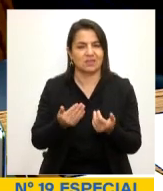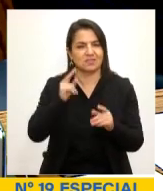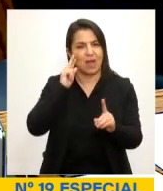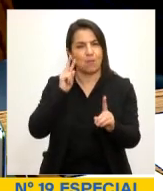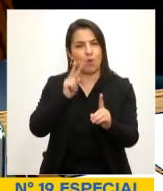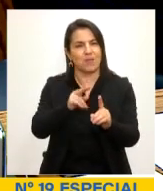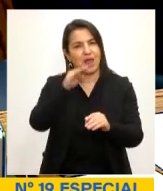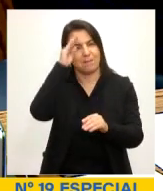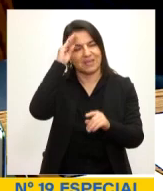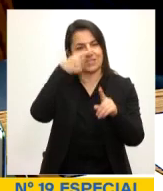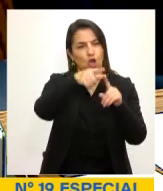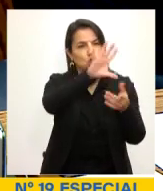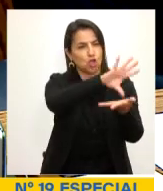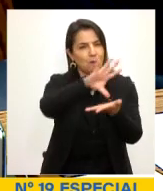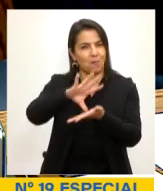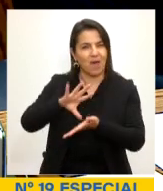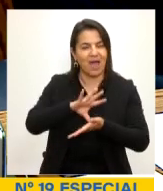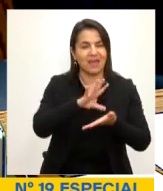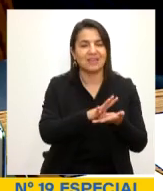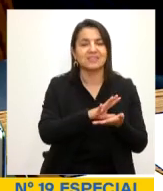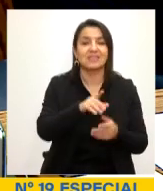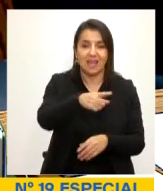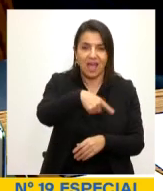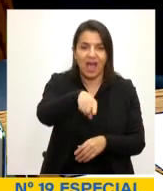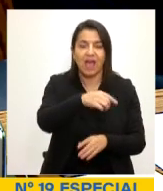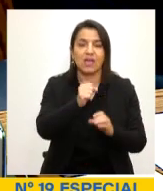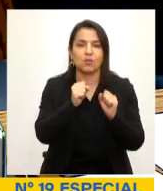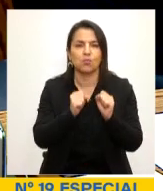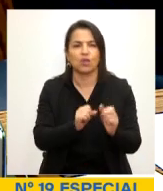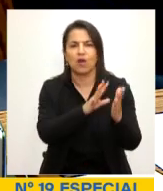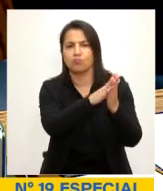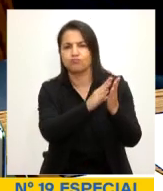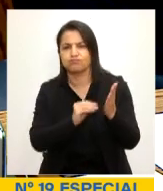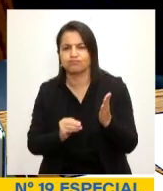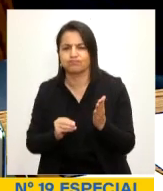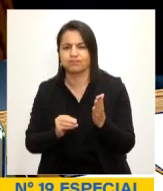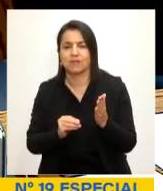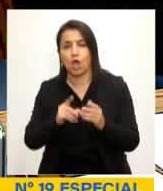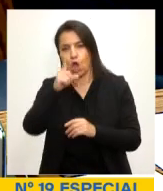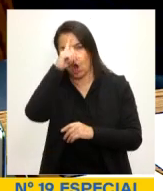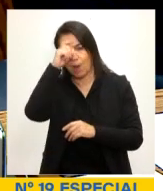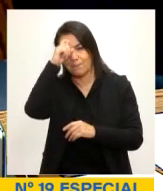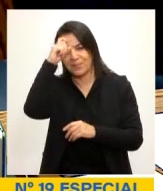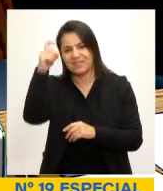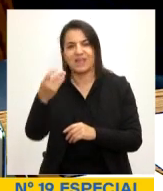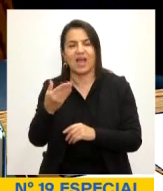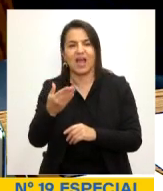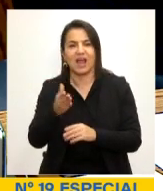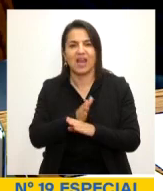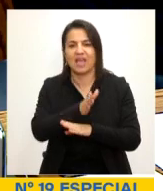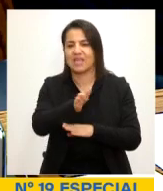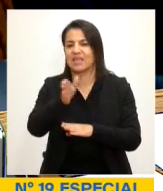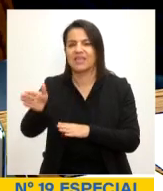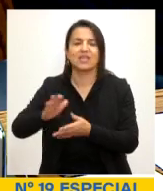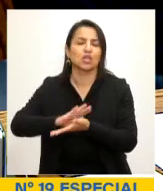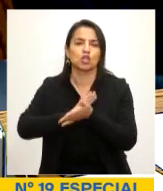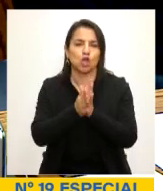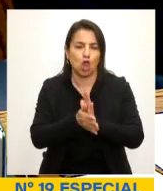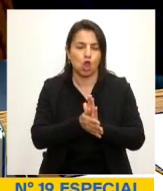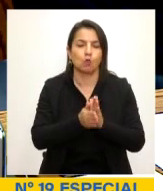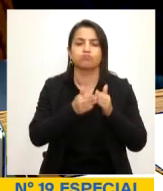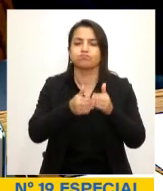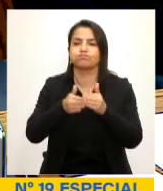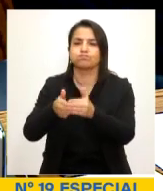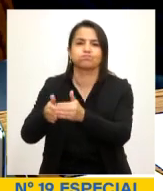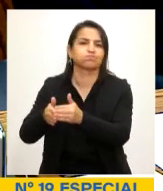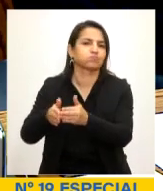experiencias de otros países en donde incluso podríamos adoptar buques hospitales para poder llegar a cada Rincón del país con salud ser